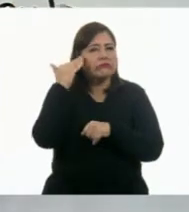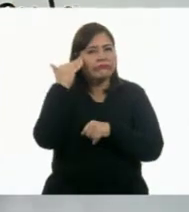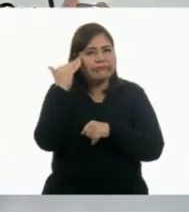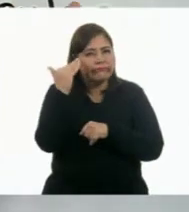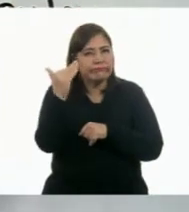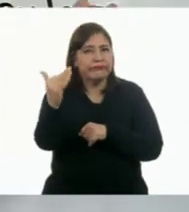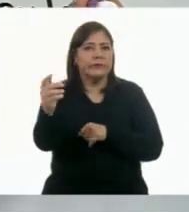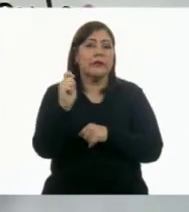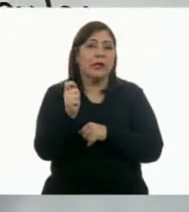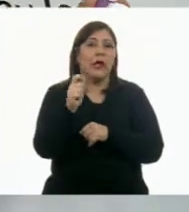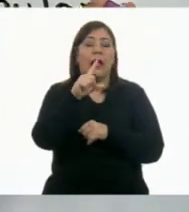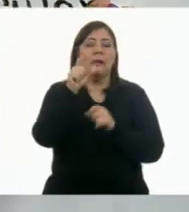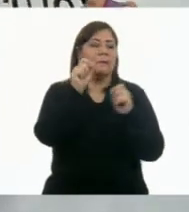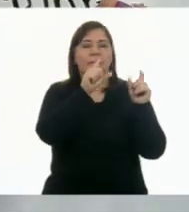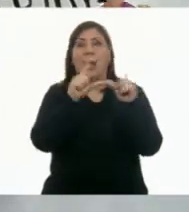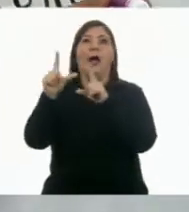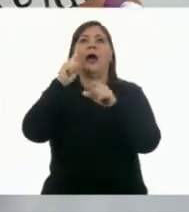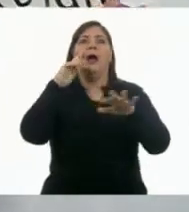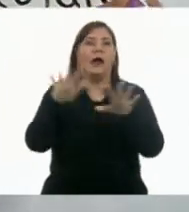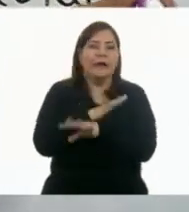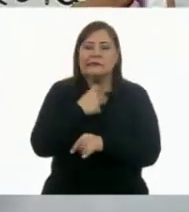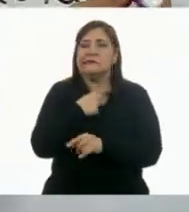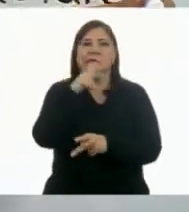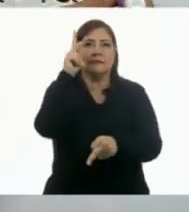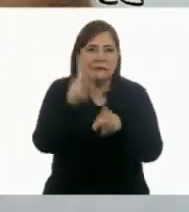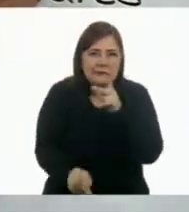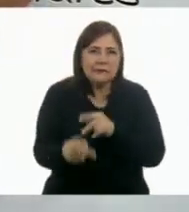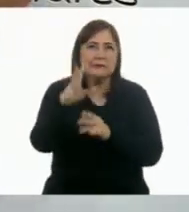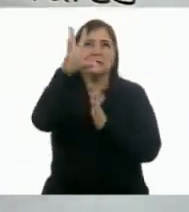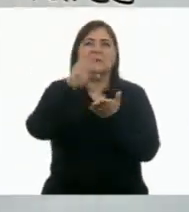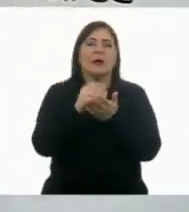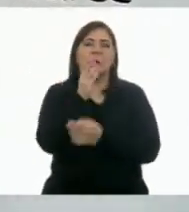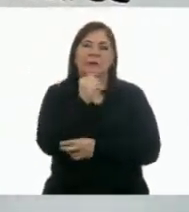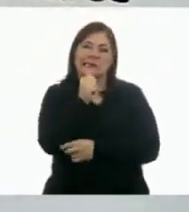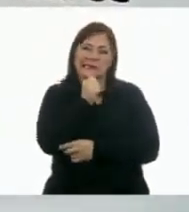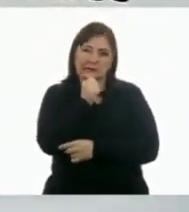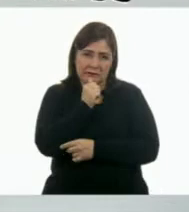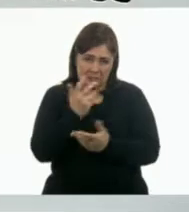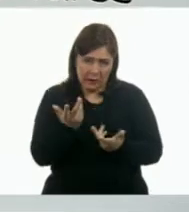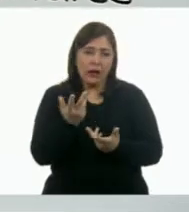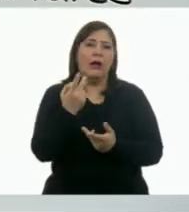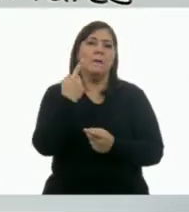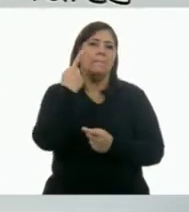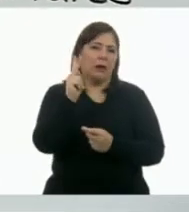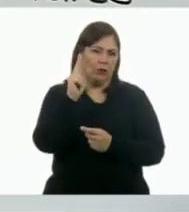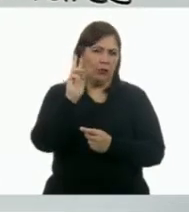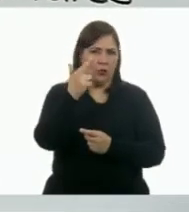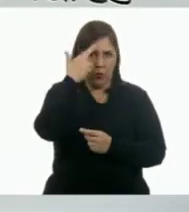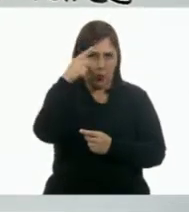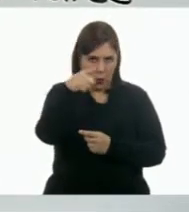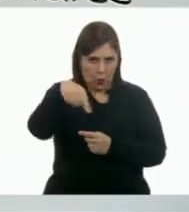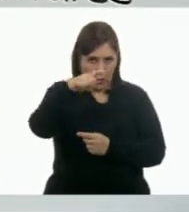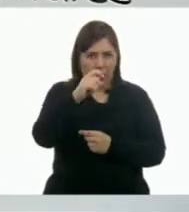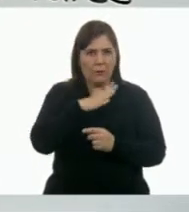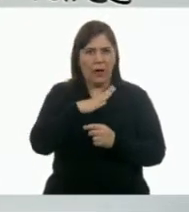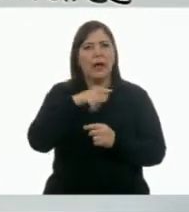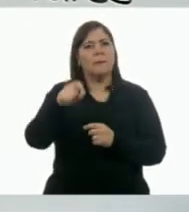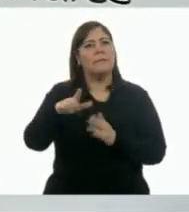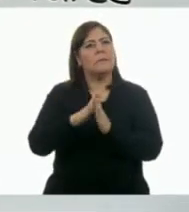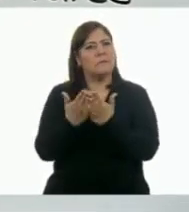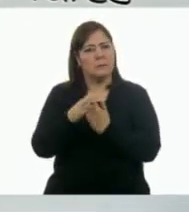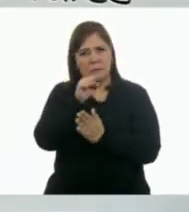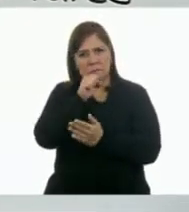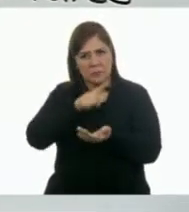ya me cambian la imagen y ya no alcanzo a copiarlo, pero acuérdense que estas líneas también están en nuestro libro de